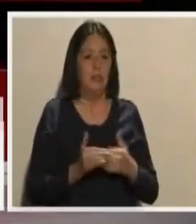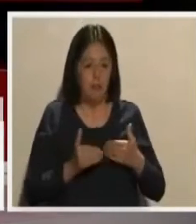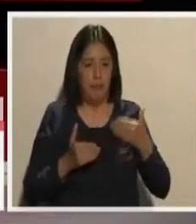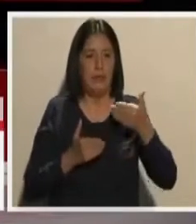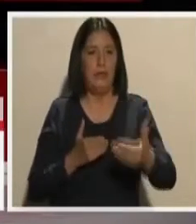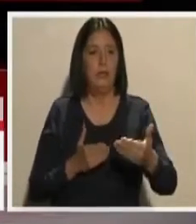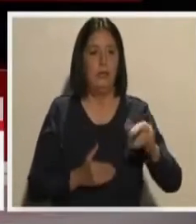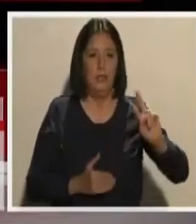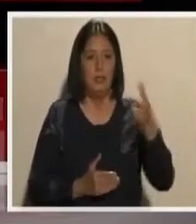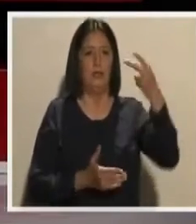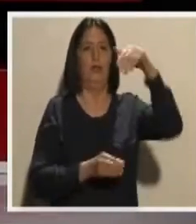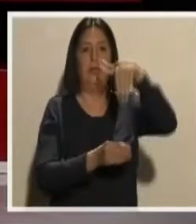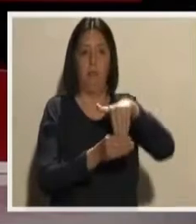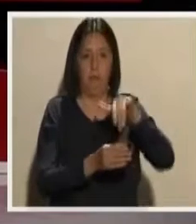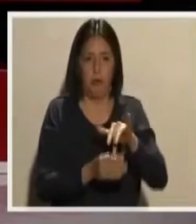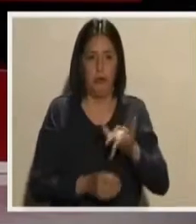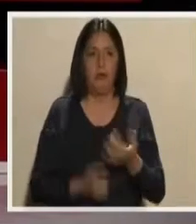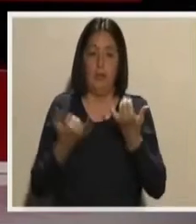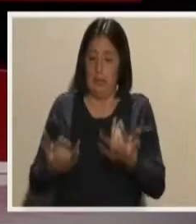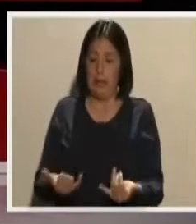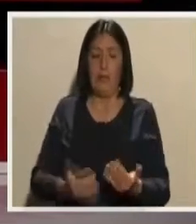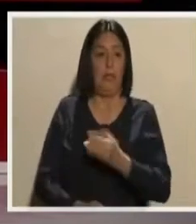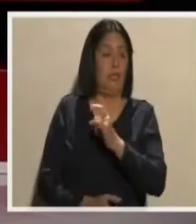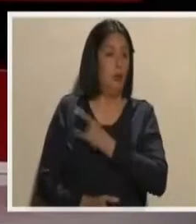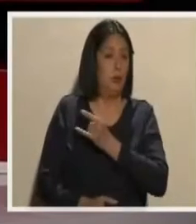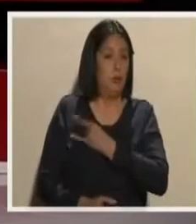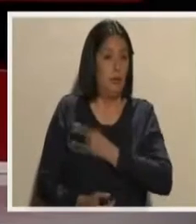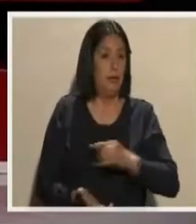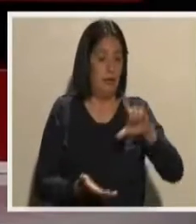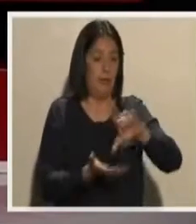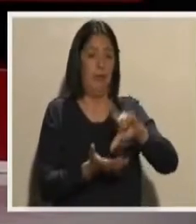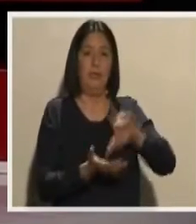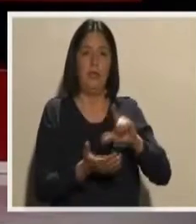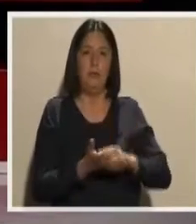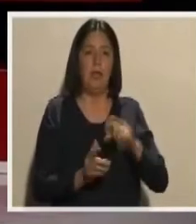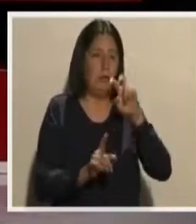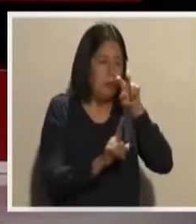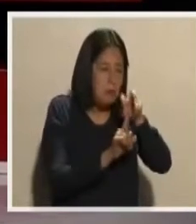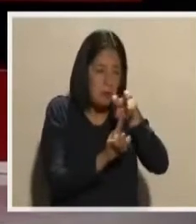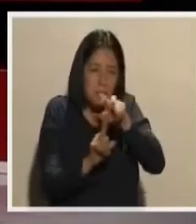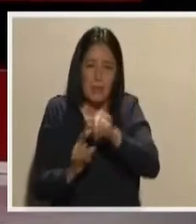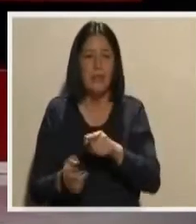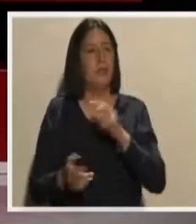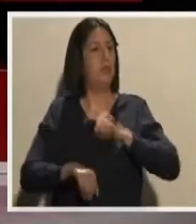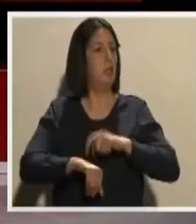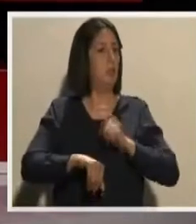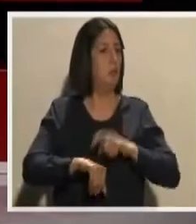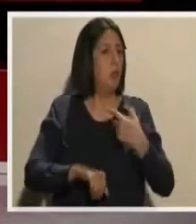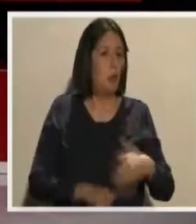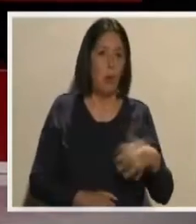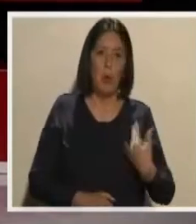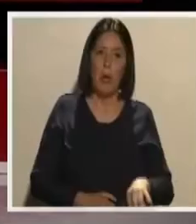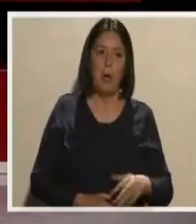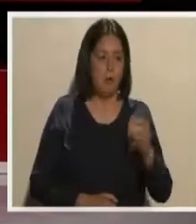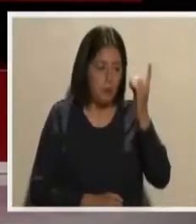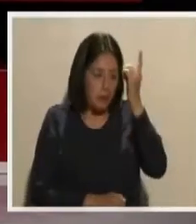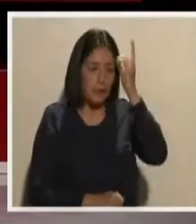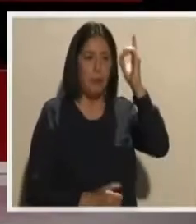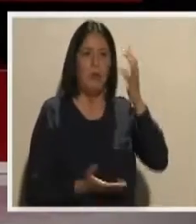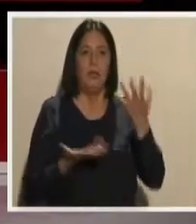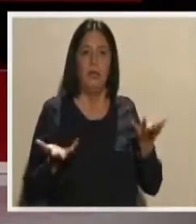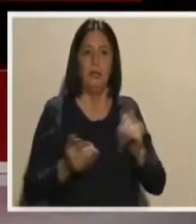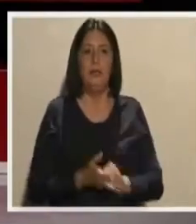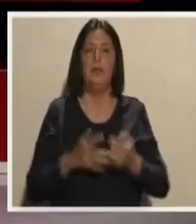a la segunda vuelta. Y desde aquí, desde la Universidad de Lima, vamos a ser testigos de este momento histórico de nuestra democracia y lo vamos a